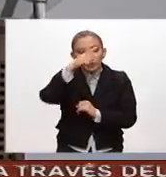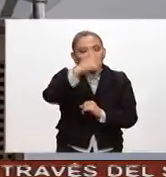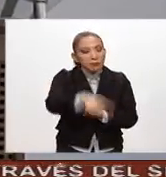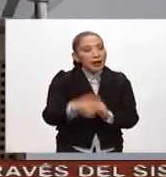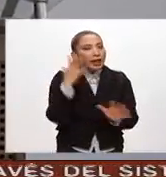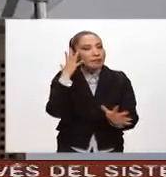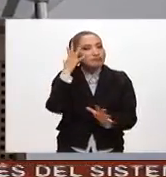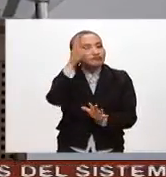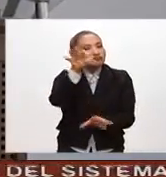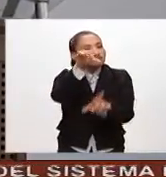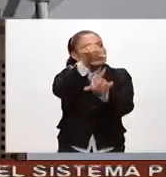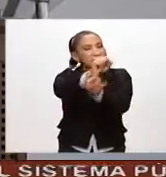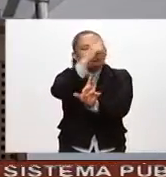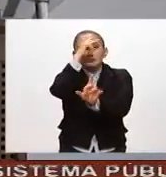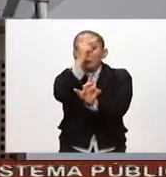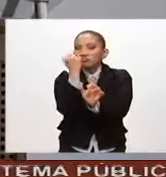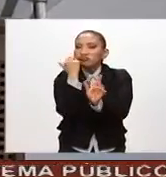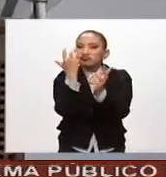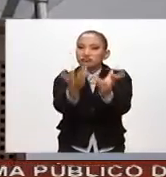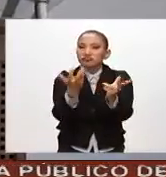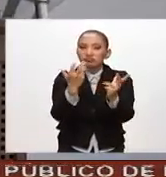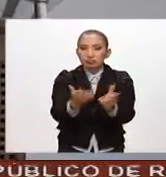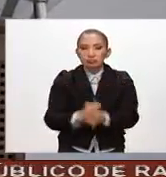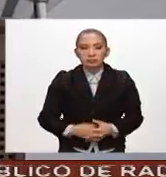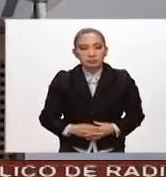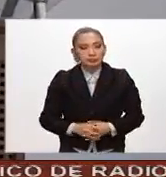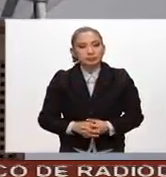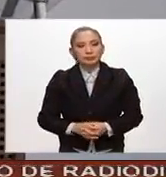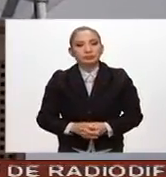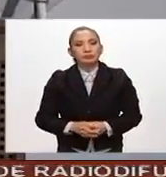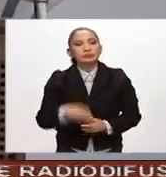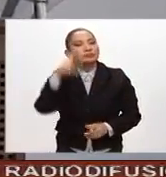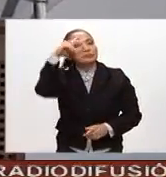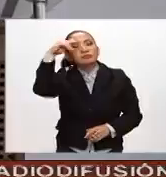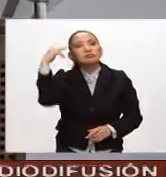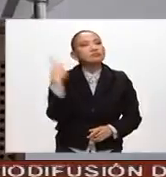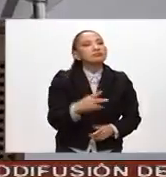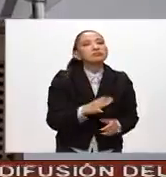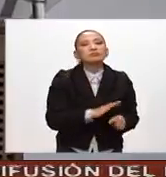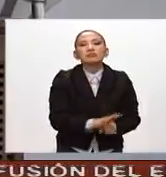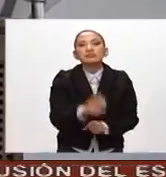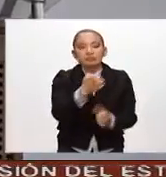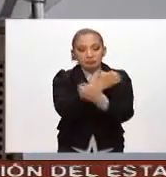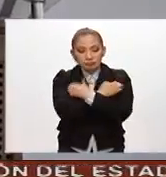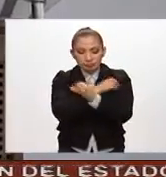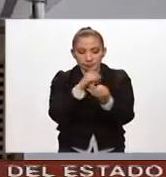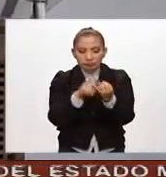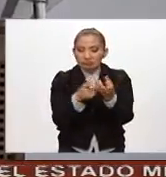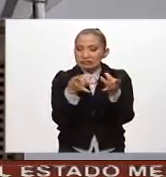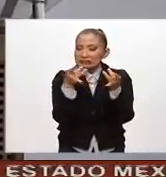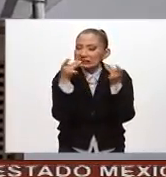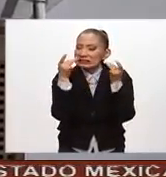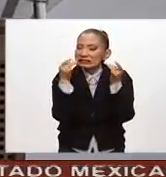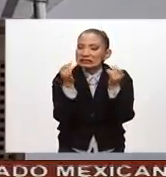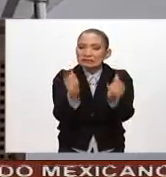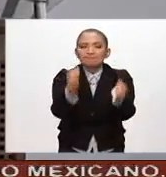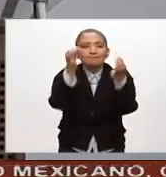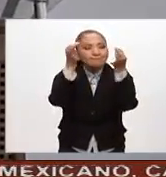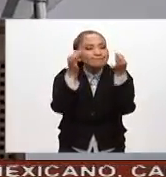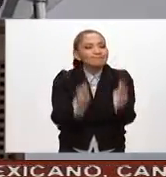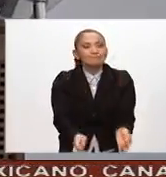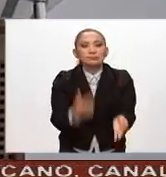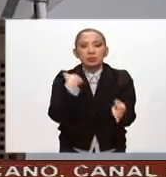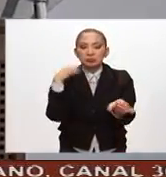de alcanzar el México que todos merecemos. Un México con educación de calidad